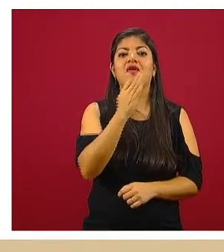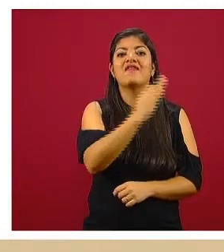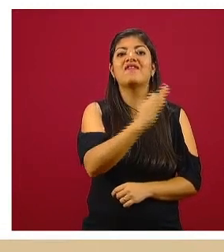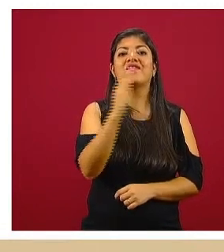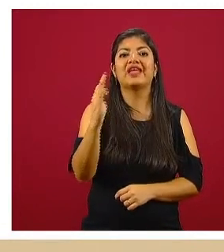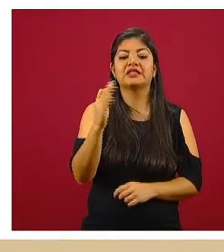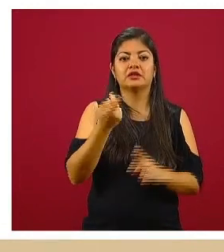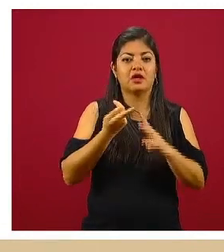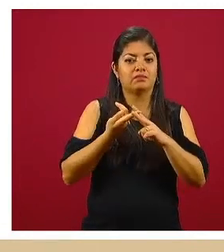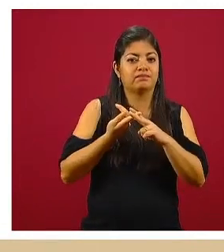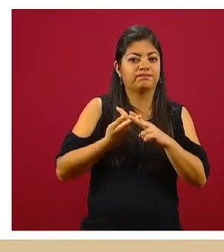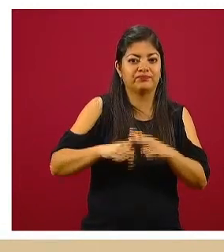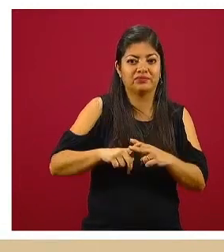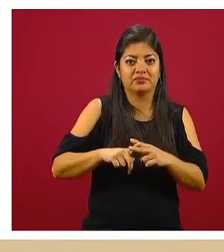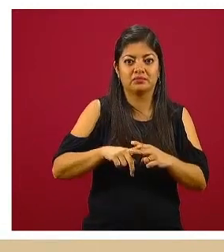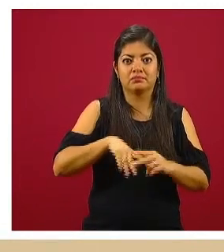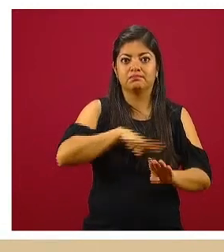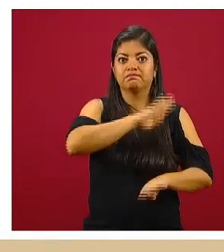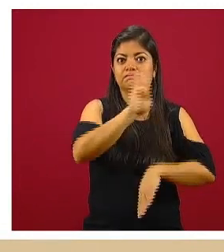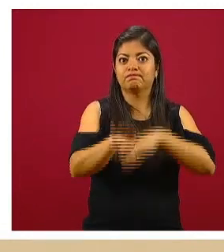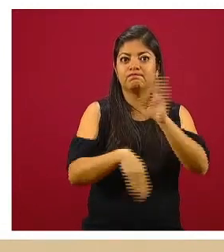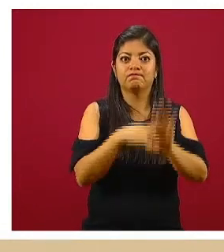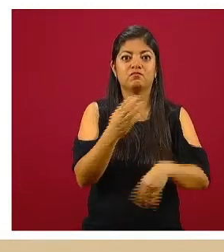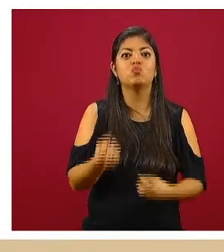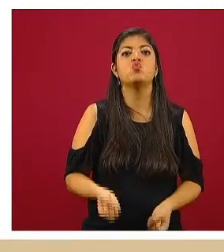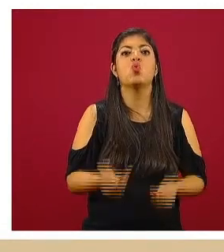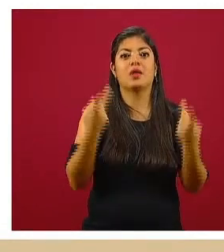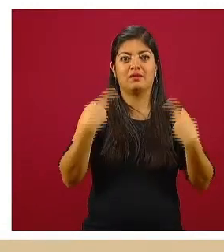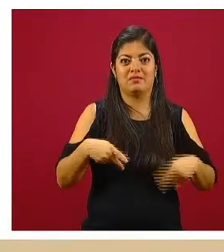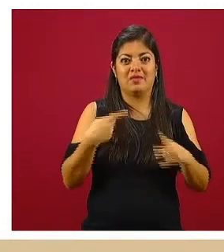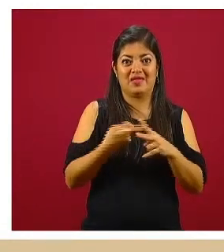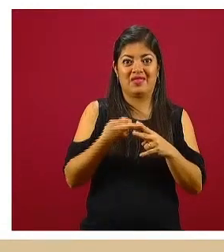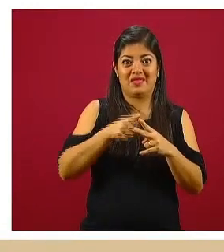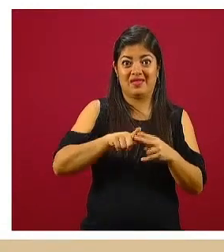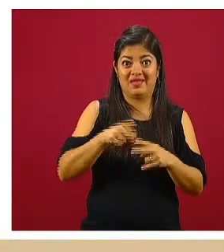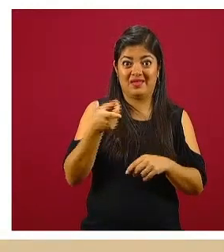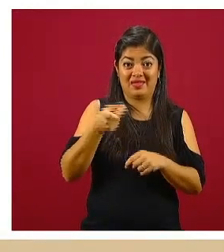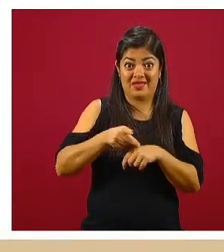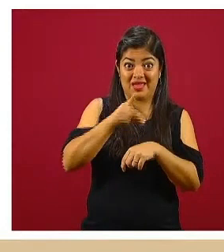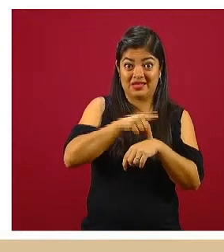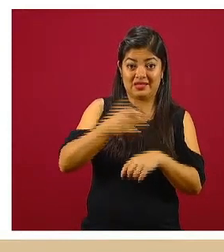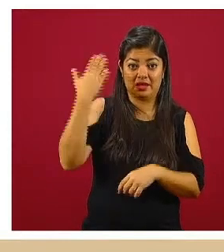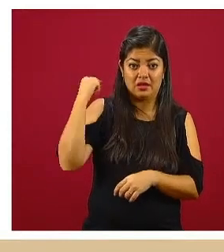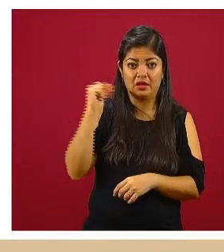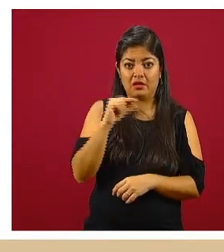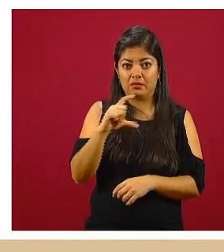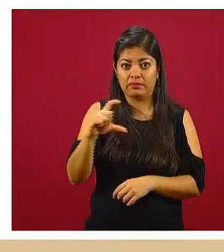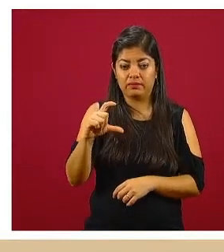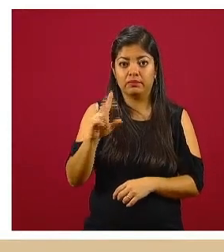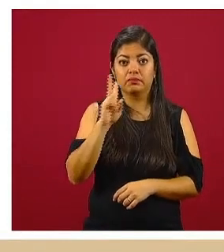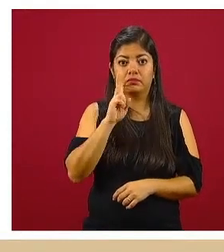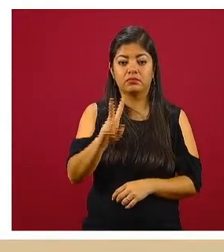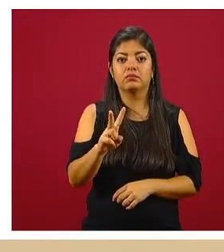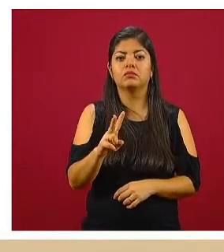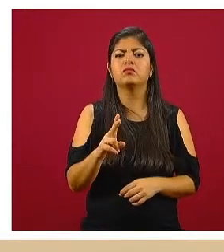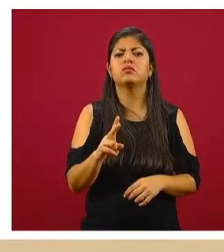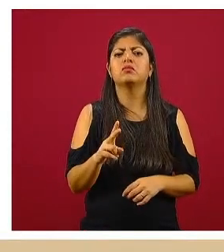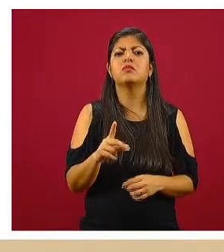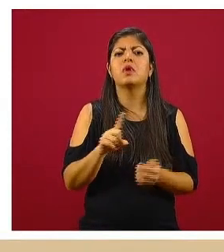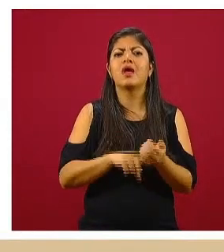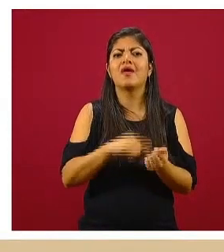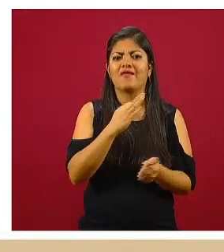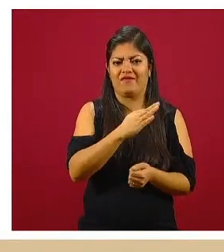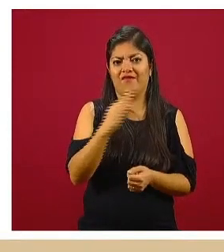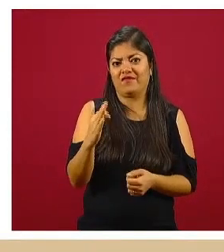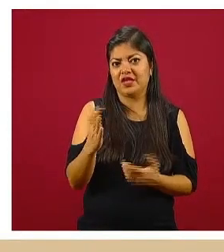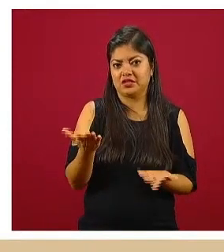de ocurrencia de la defunción y, por lo tanto, distribuye a las defunciones por fecha